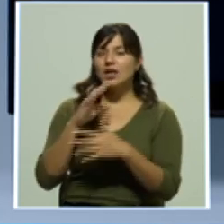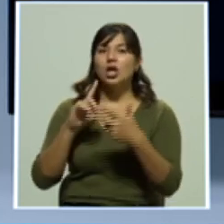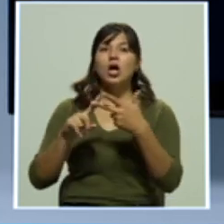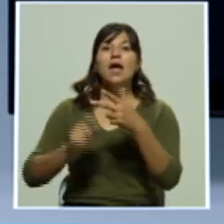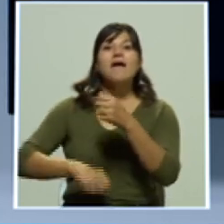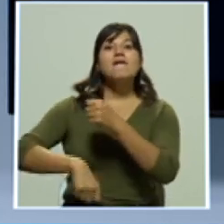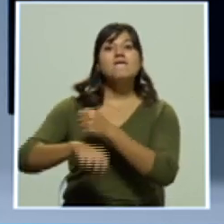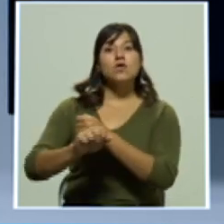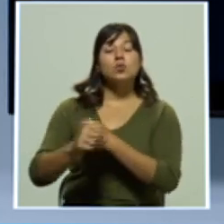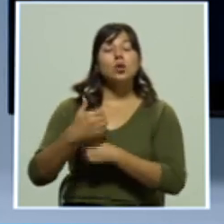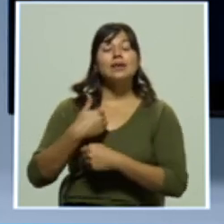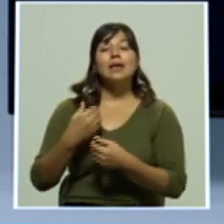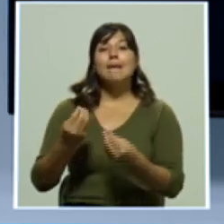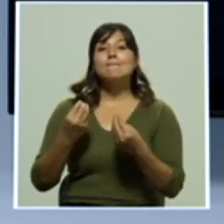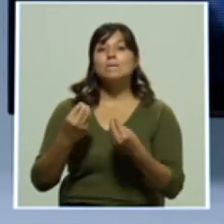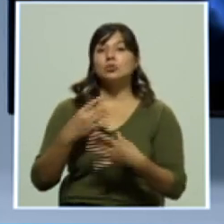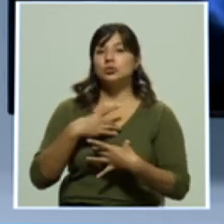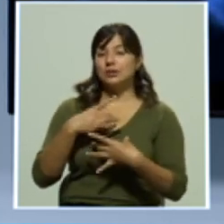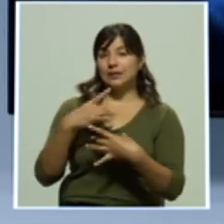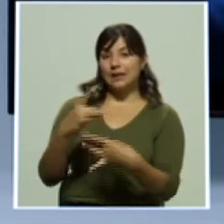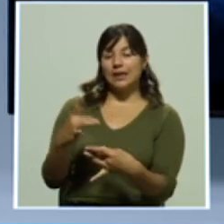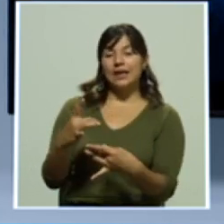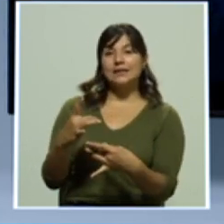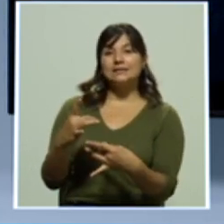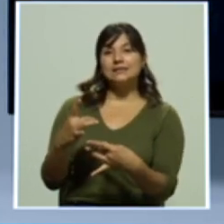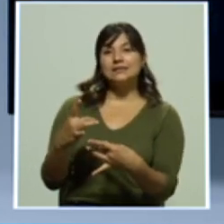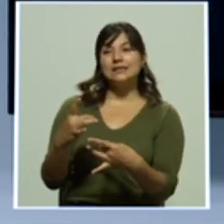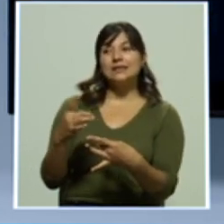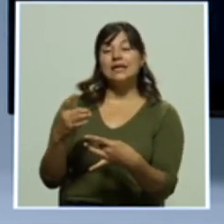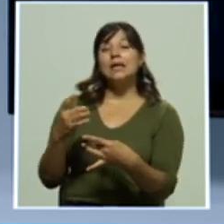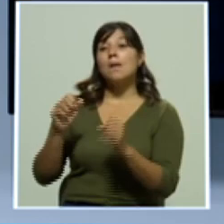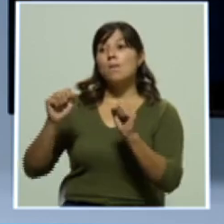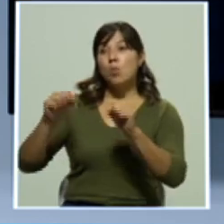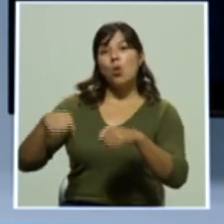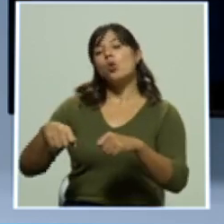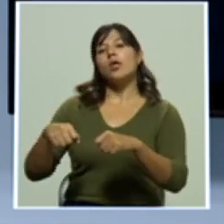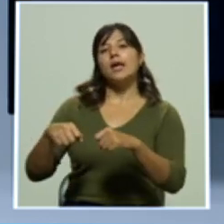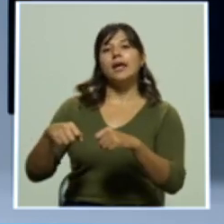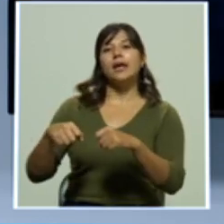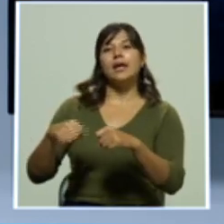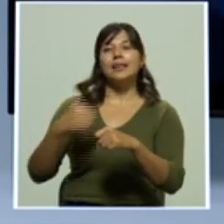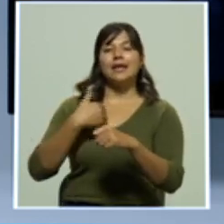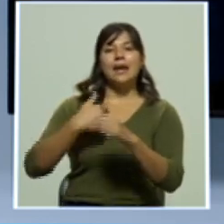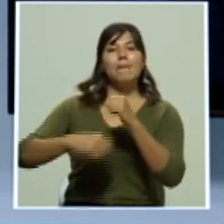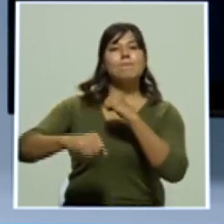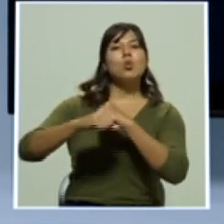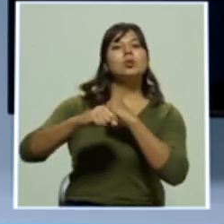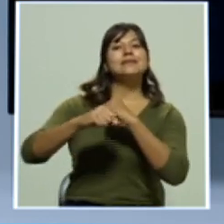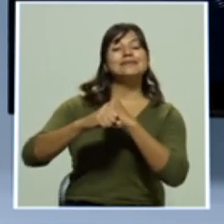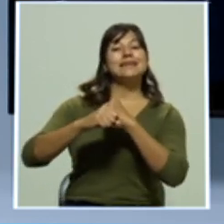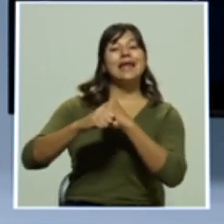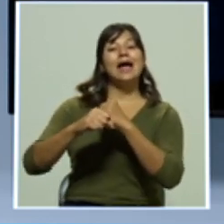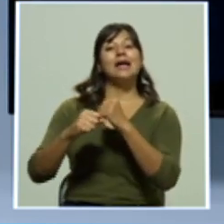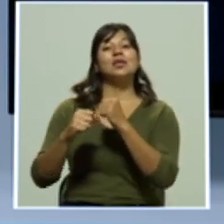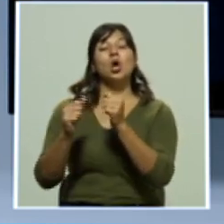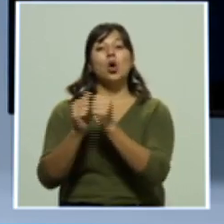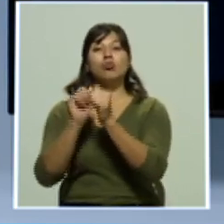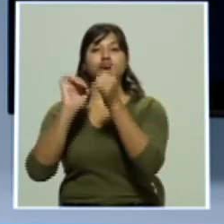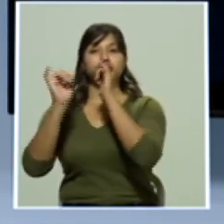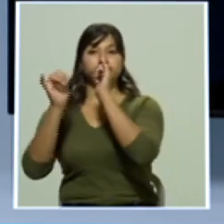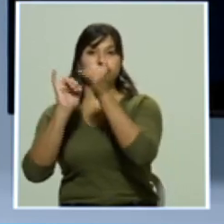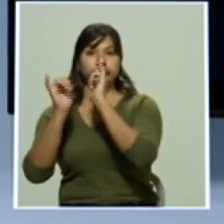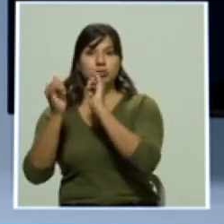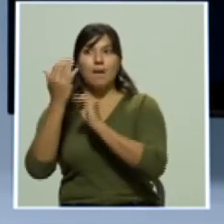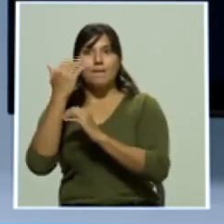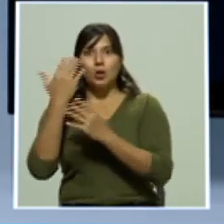está muy interesado en que las bebidas alcohólicas patrocinen, porque es eventualmente mucho dinero que